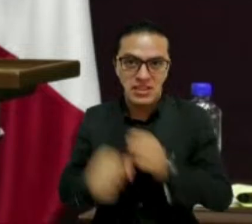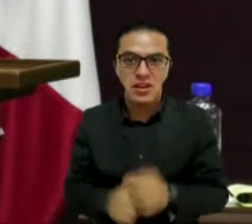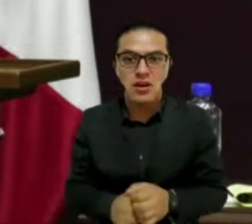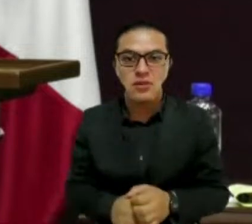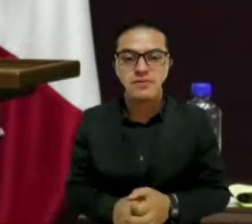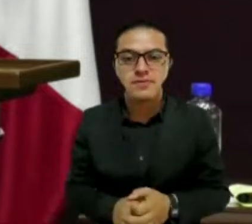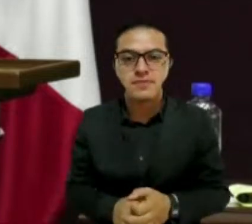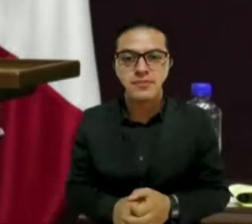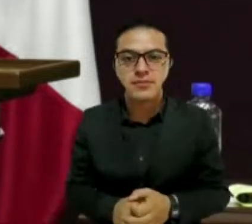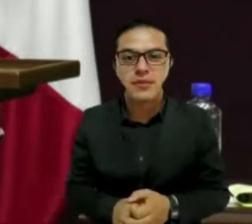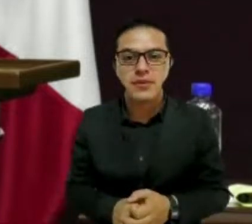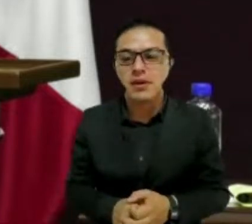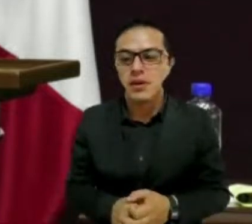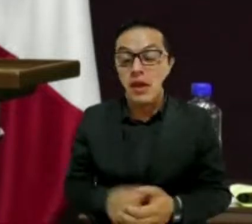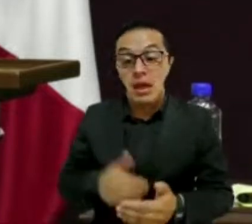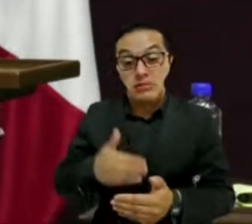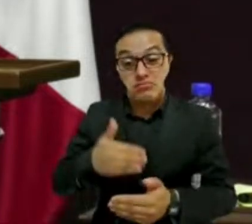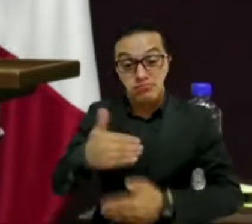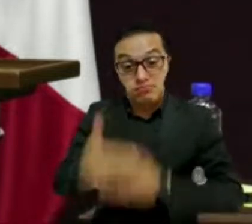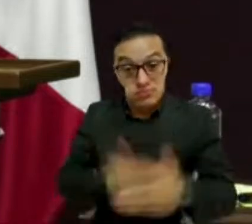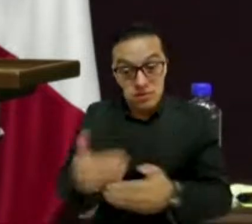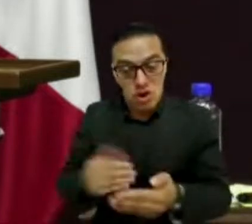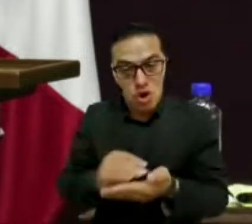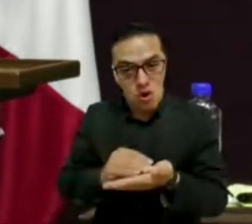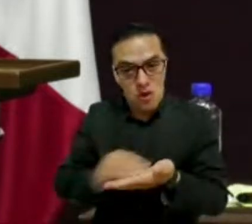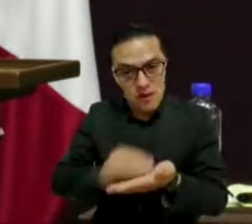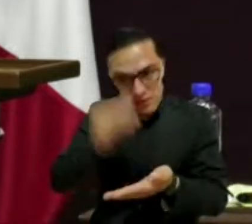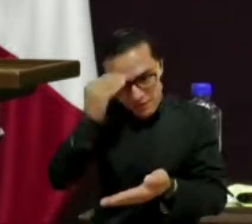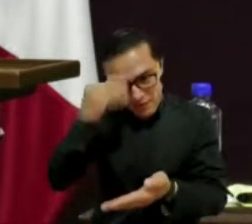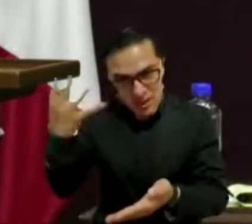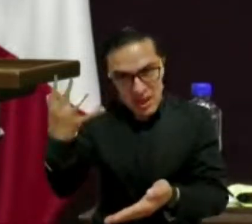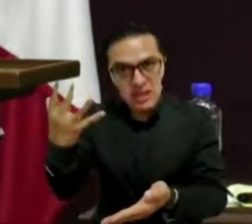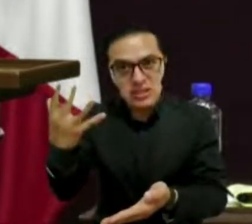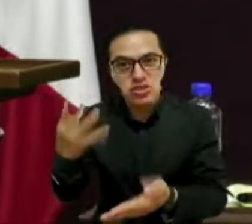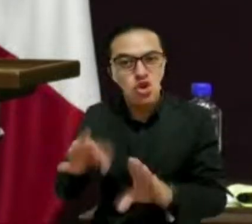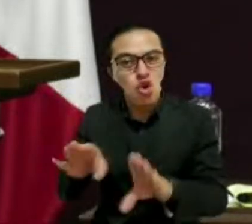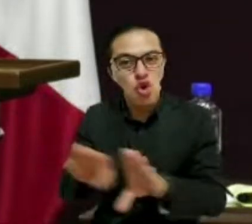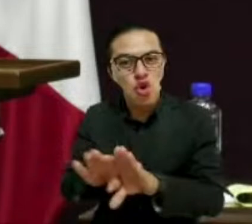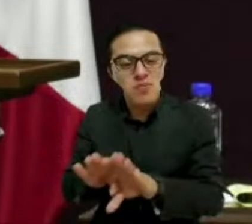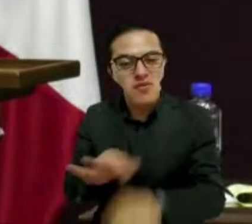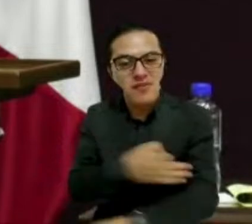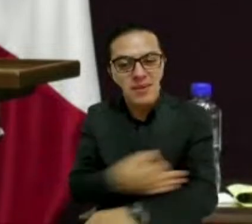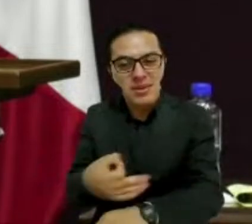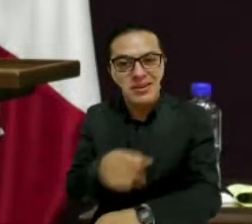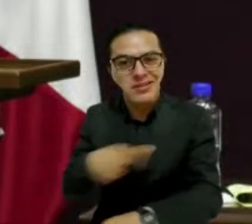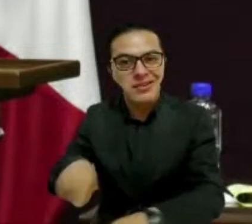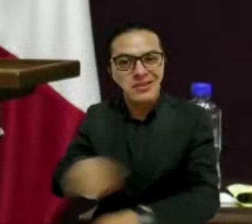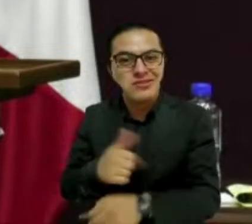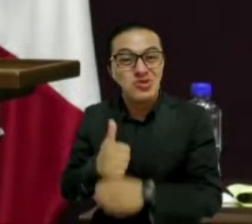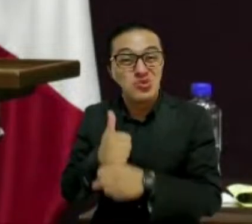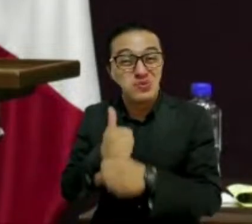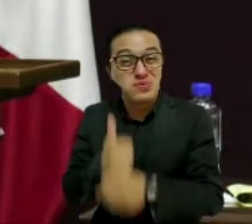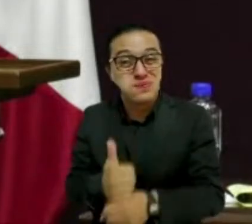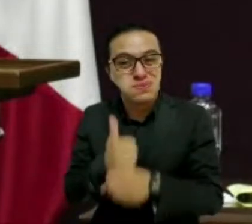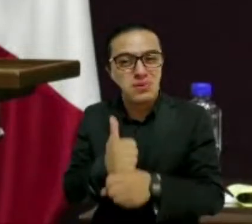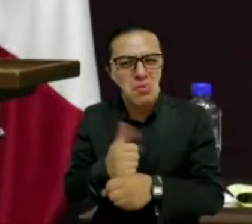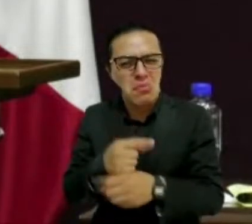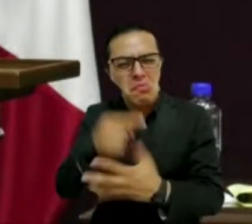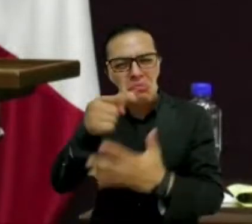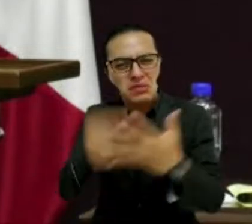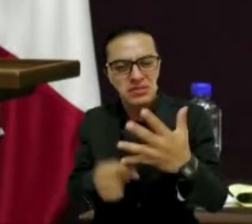del daño puede afectar a estas familias. Hay un impacto económico.